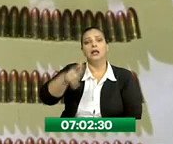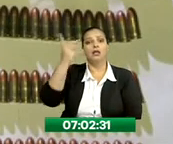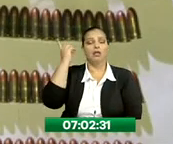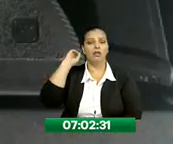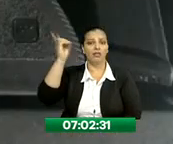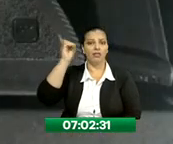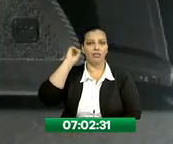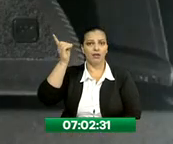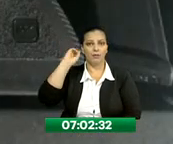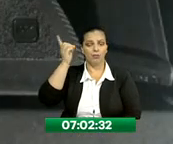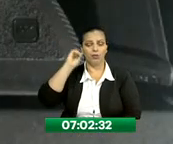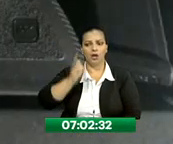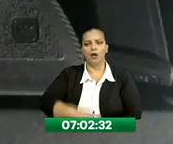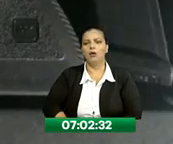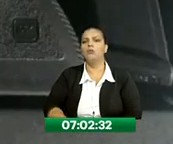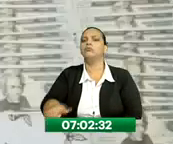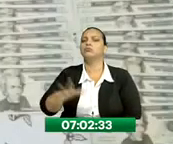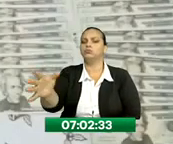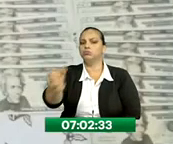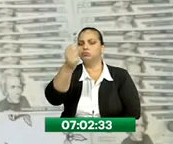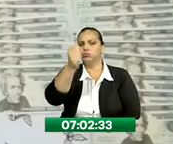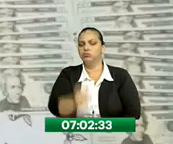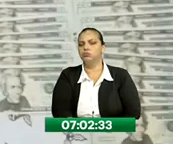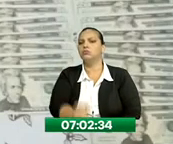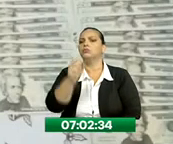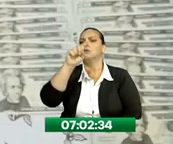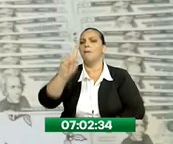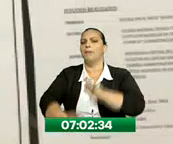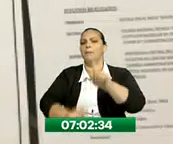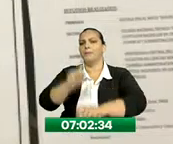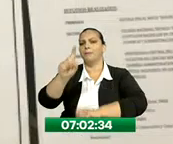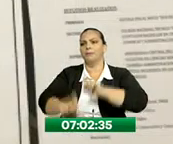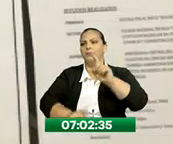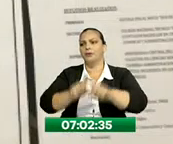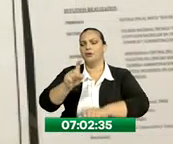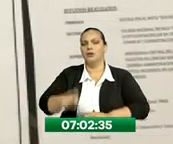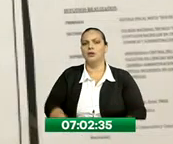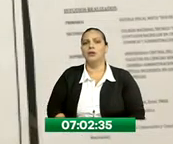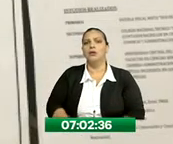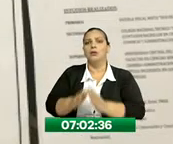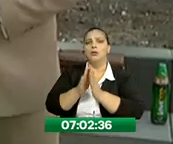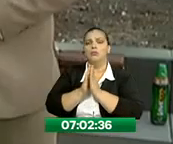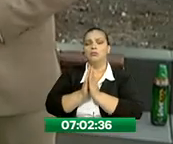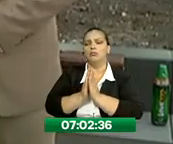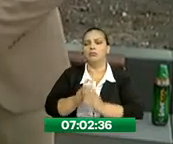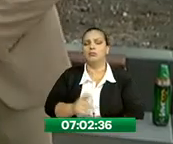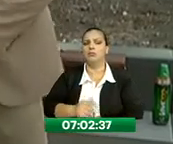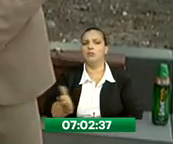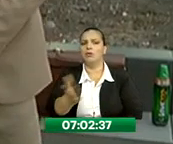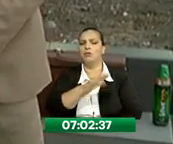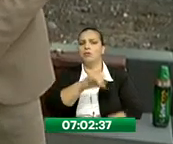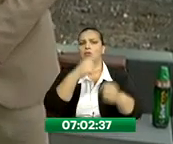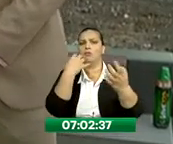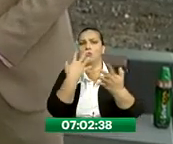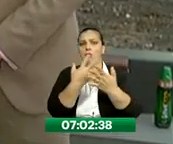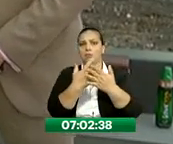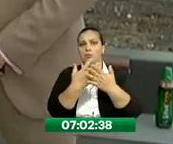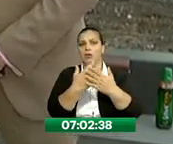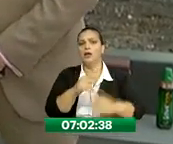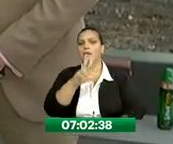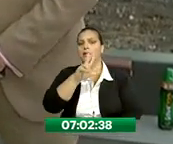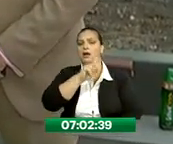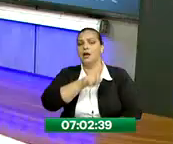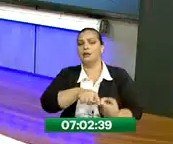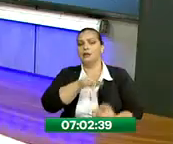acceder a una disminución en la pena, que según el COIP, es de 3 a 5 años, informó